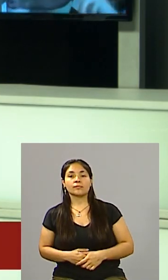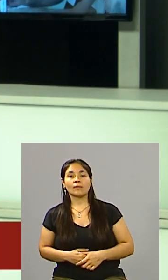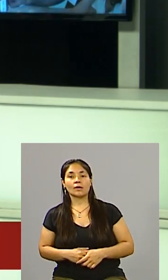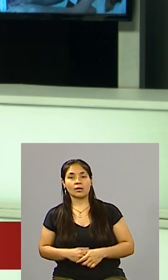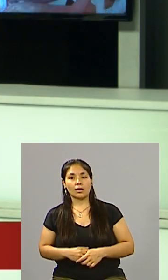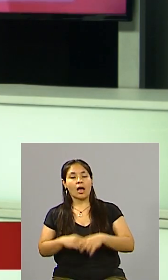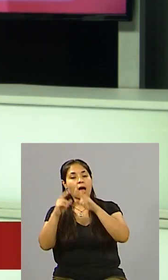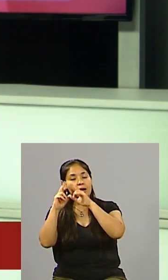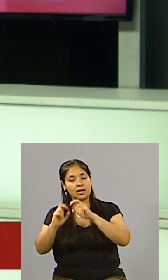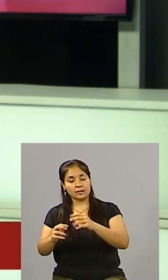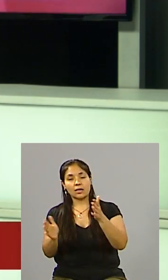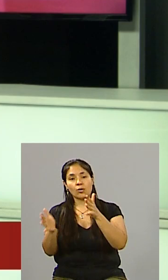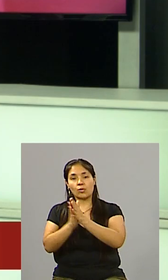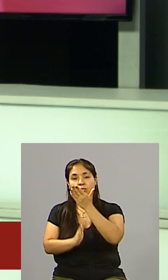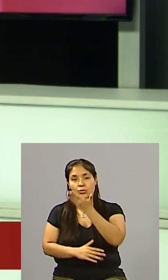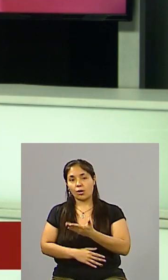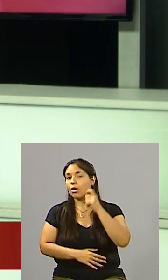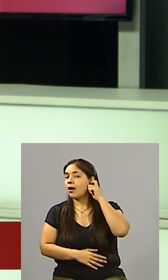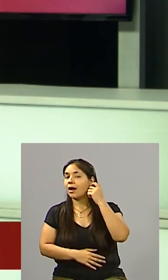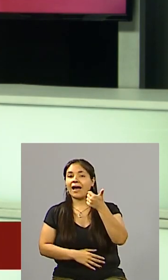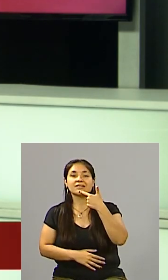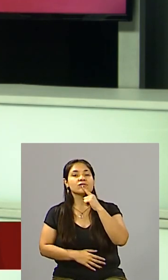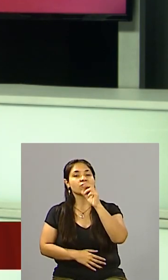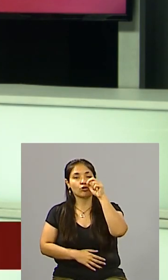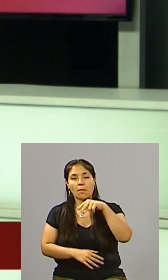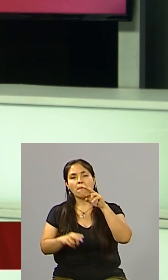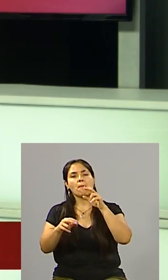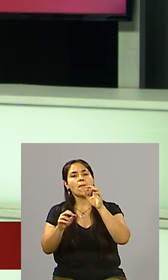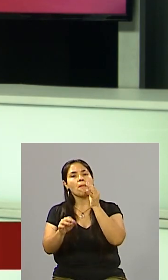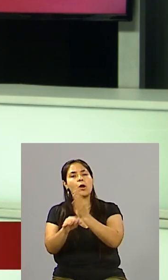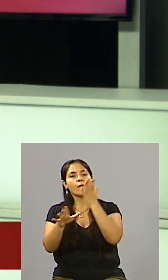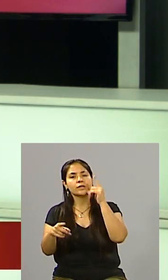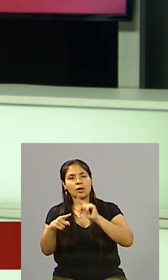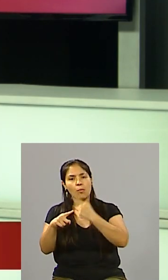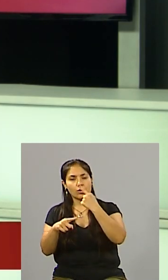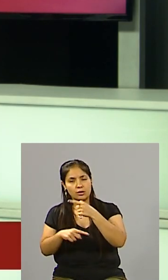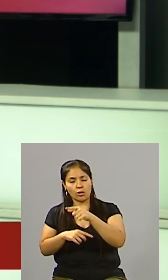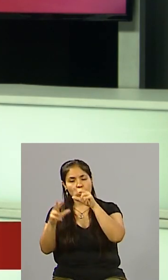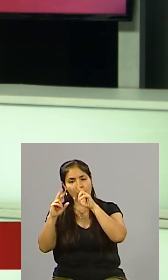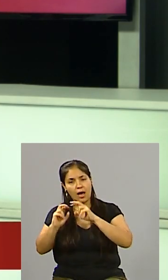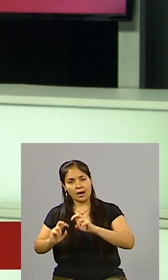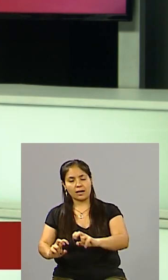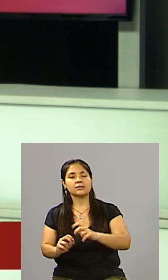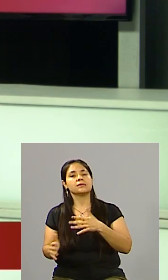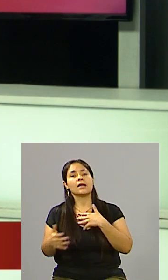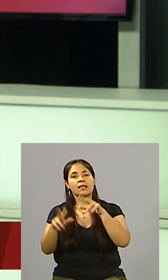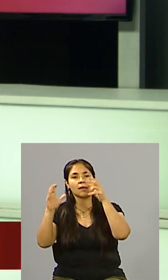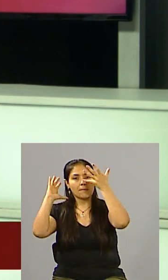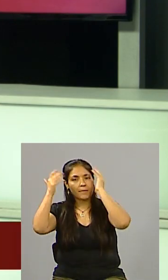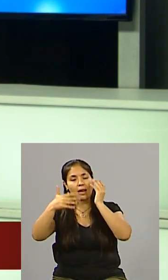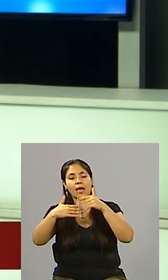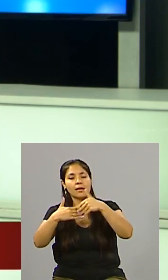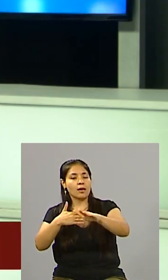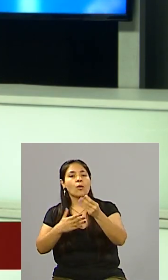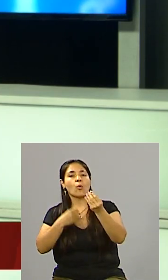hacer el análisis con Gastón Muti, que es politólogo, y bueno, con él vamos a analizar profundamente cuál es el panorama que hoy tiene Javier Milei y qué se